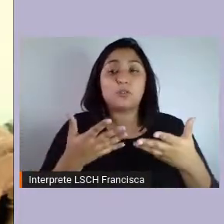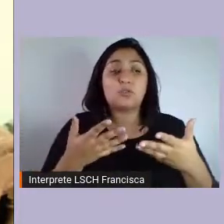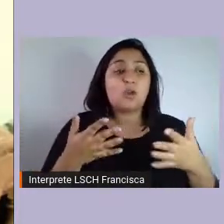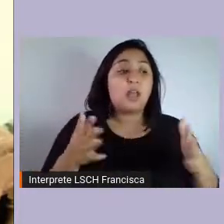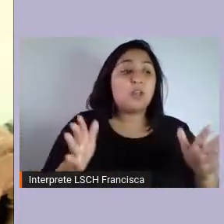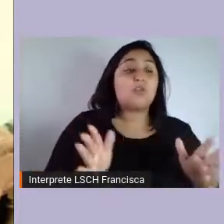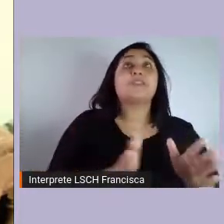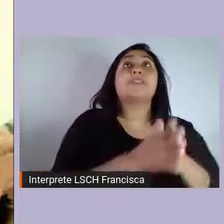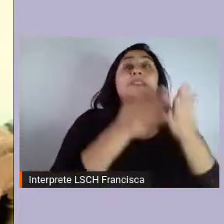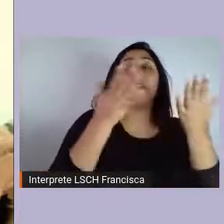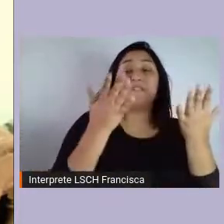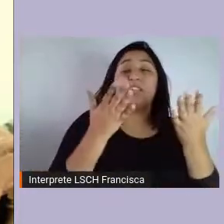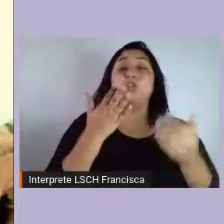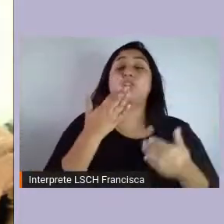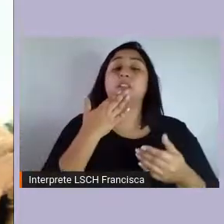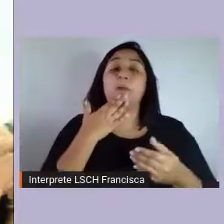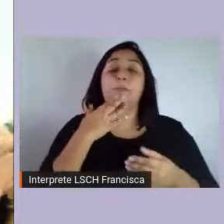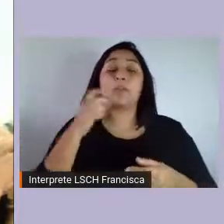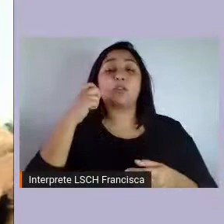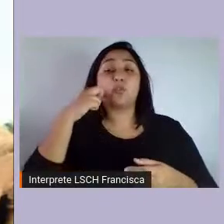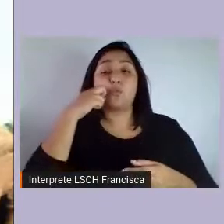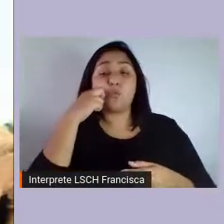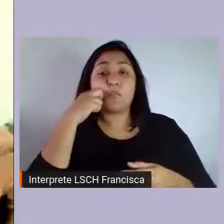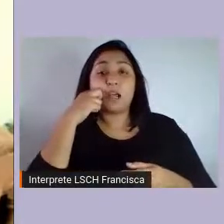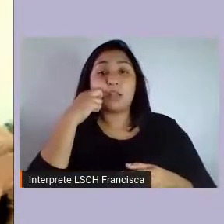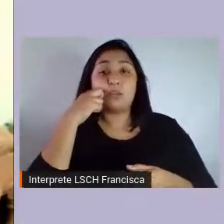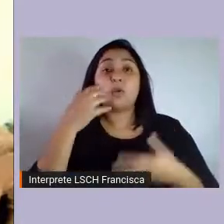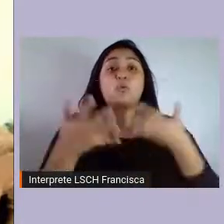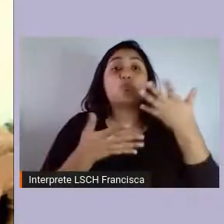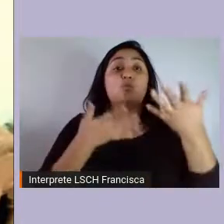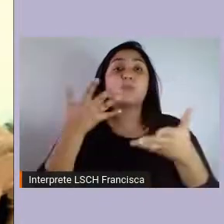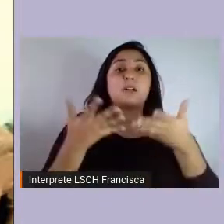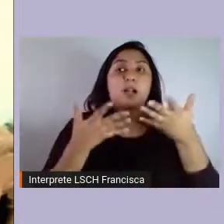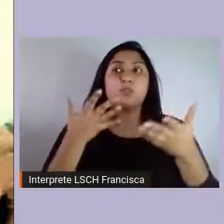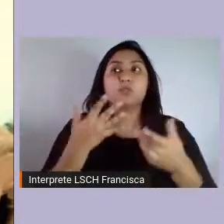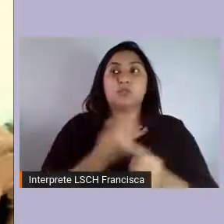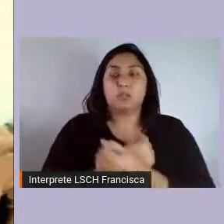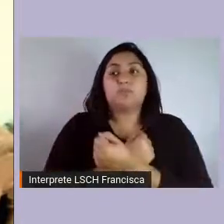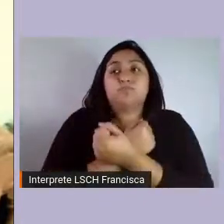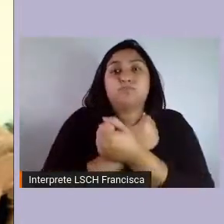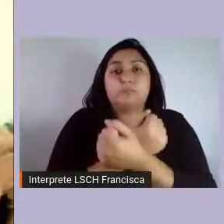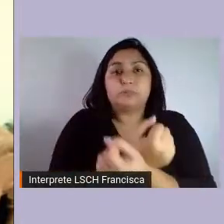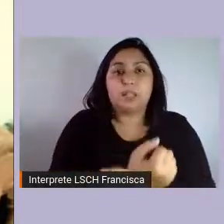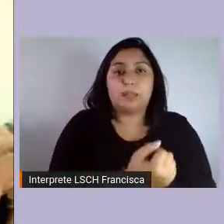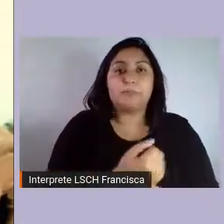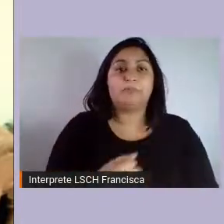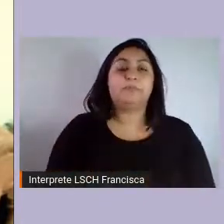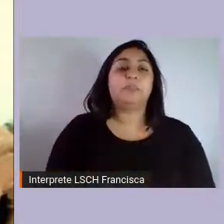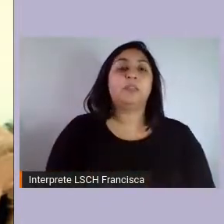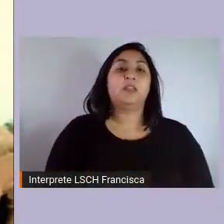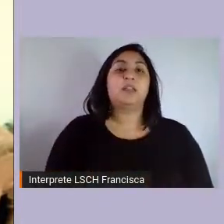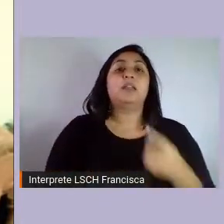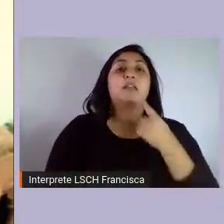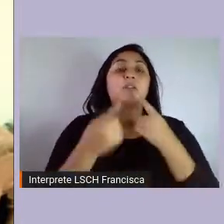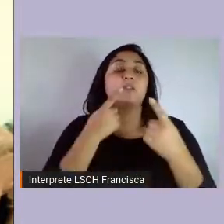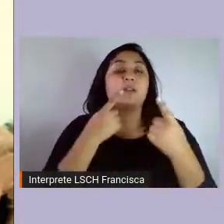este canto que ella veneraba, ¿no? En una entrevista ella dice: amo y